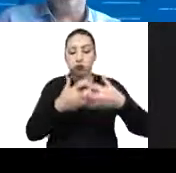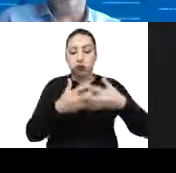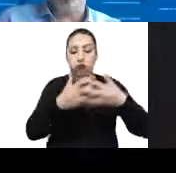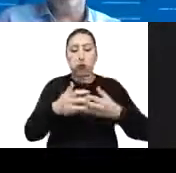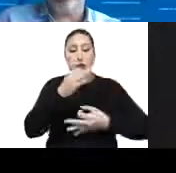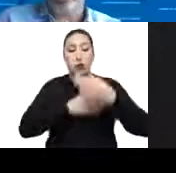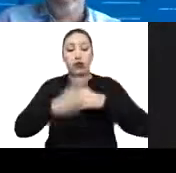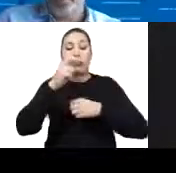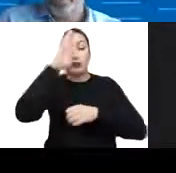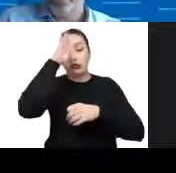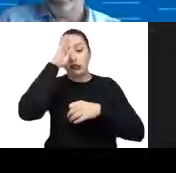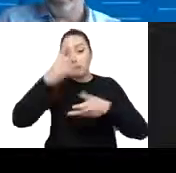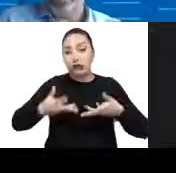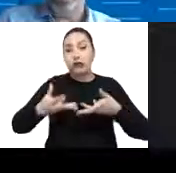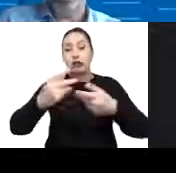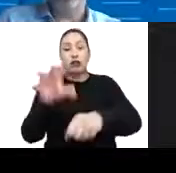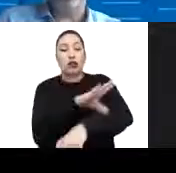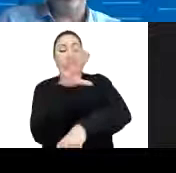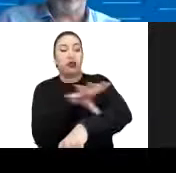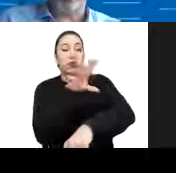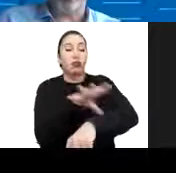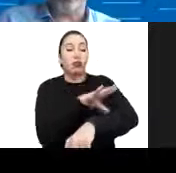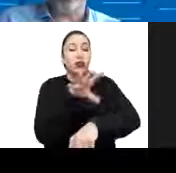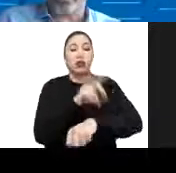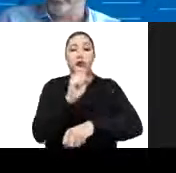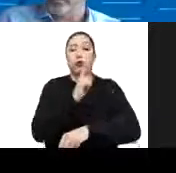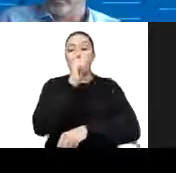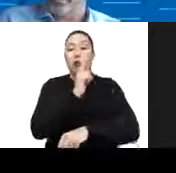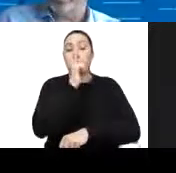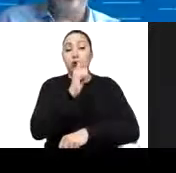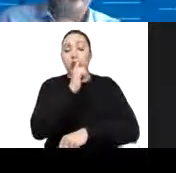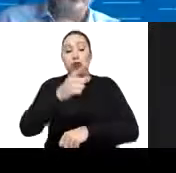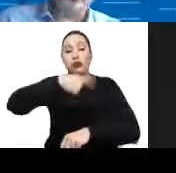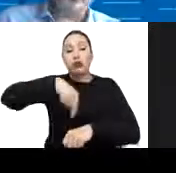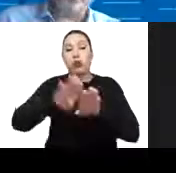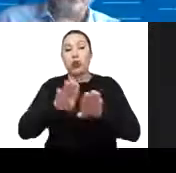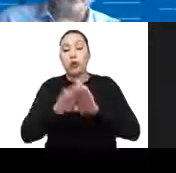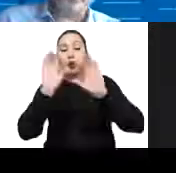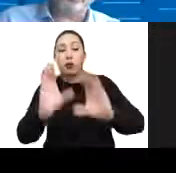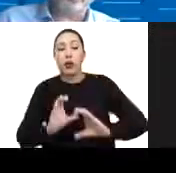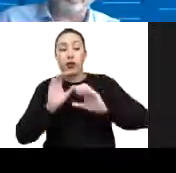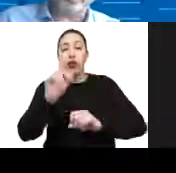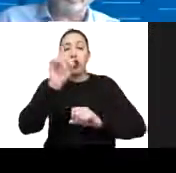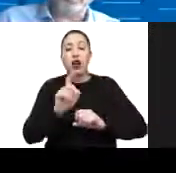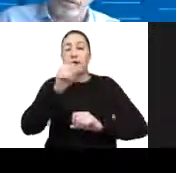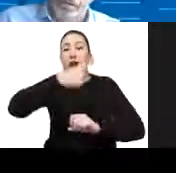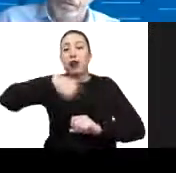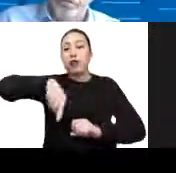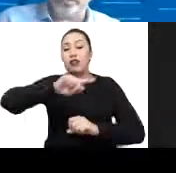de energía genera una cantidad de ineficiencias en la gestión, obviamente, financiera